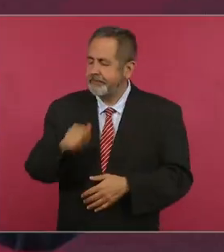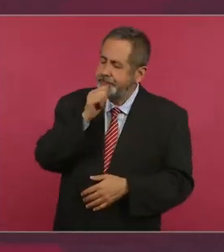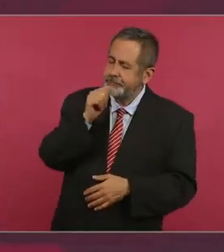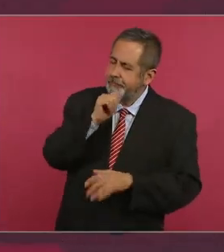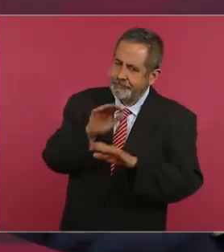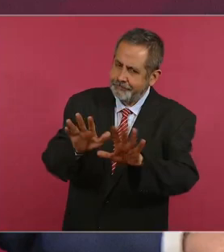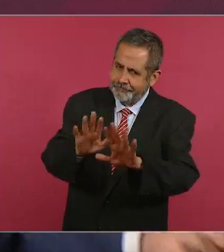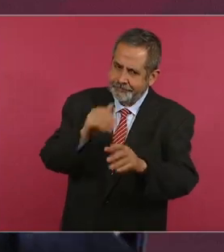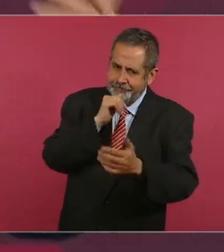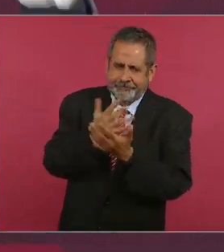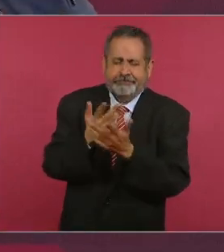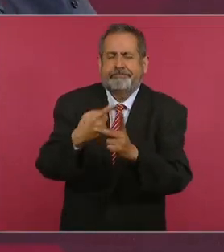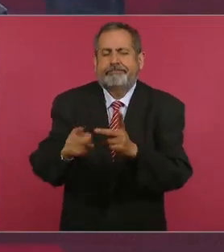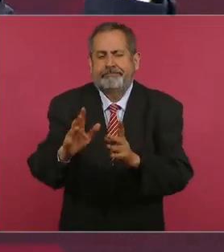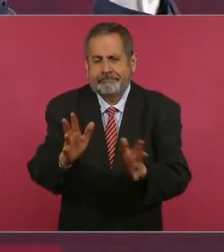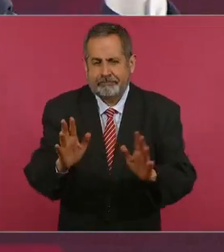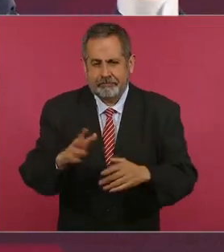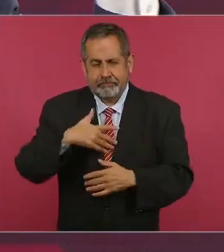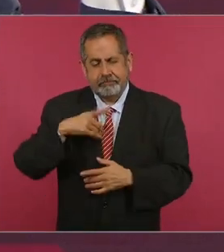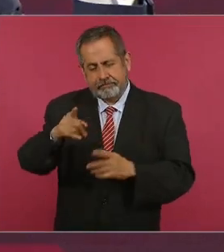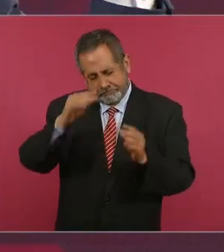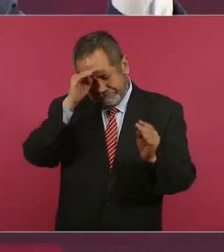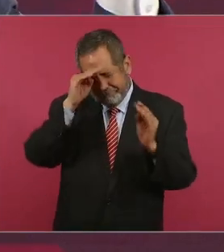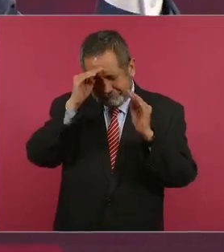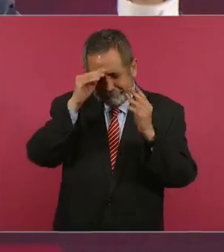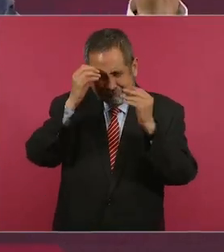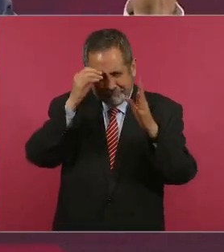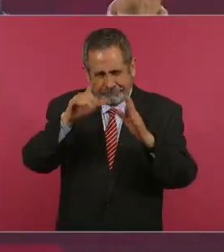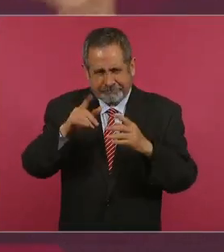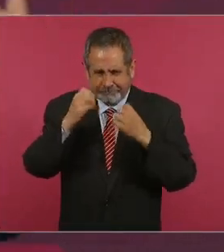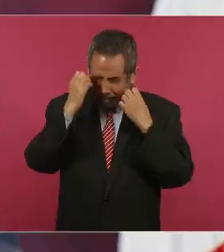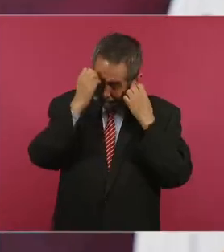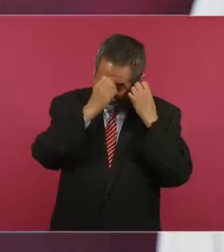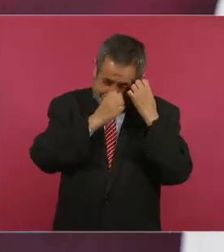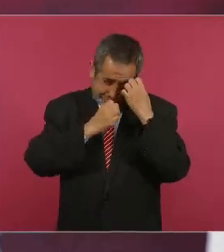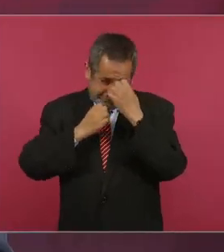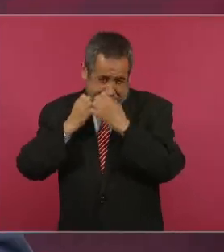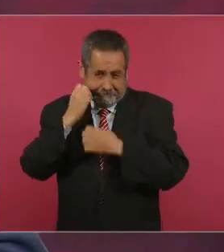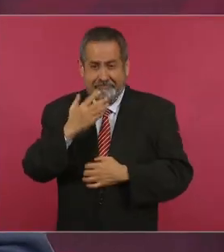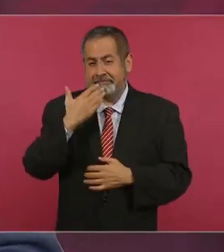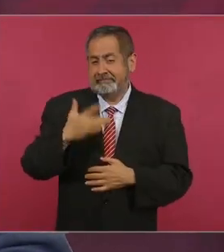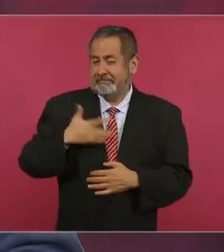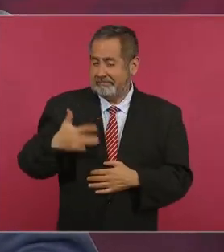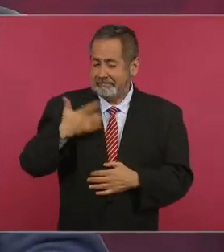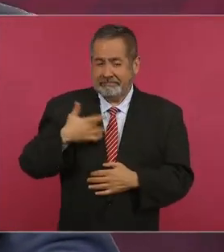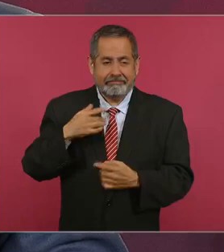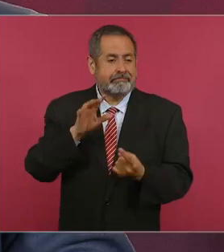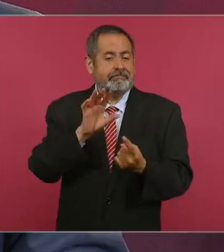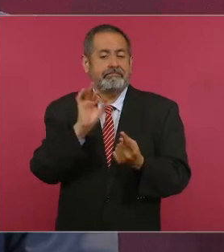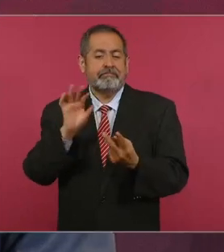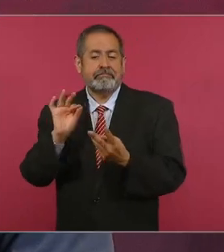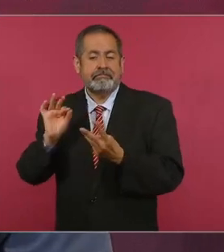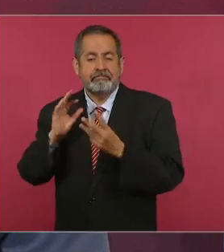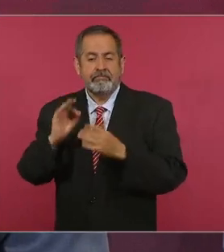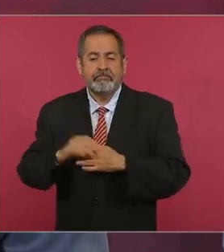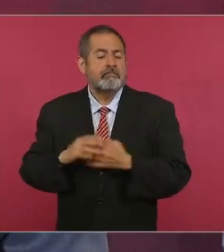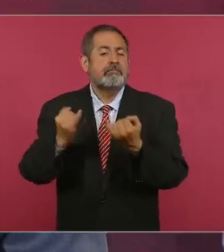todavía, si es que está empezando. Además, lo voy a analizar bien porque yo, no es como